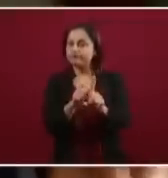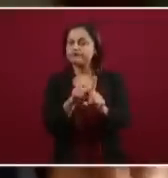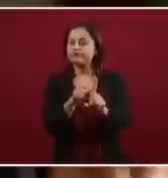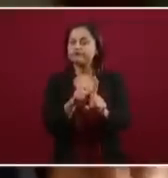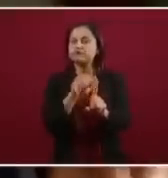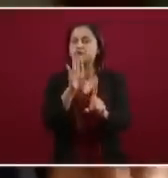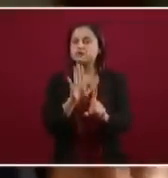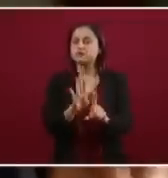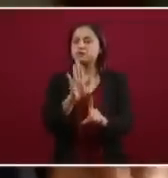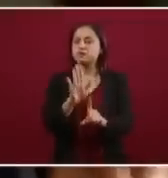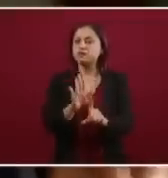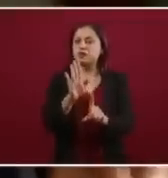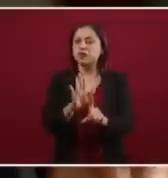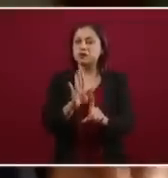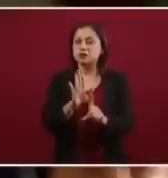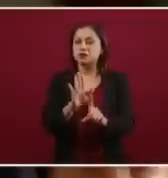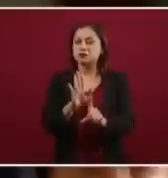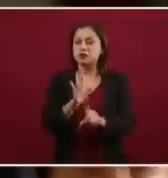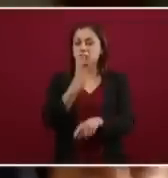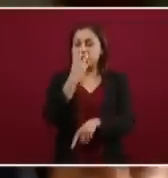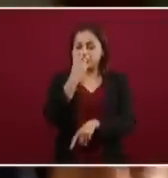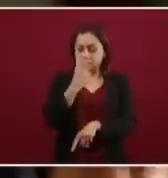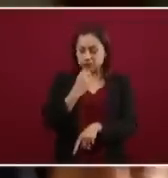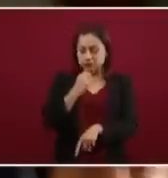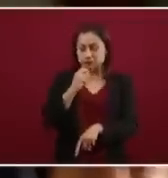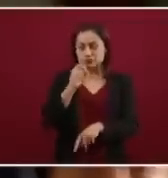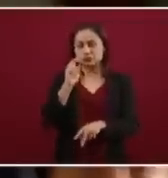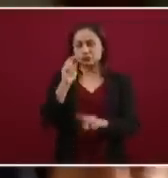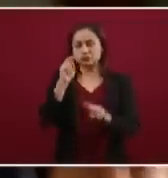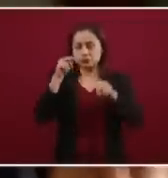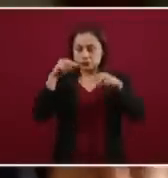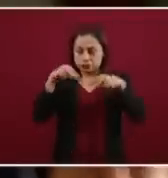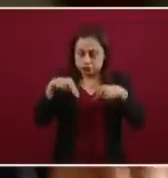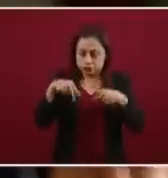con la mirada baja, con la voz baja,